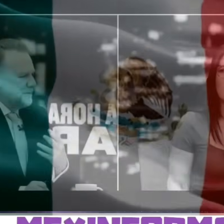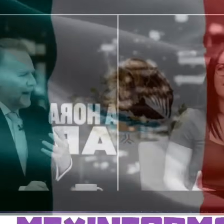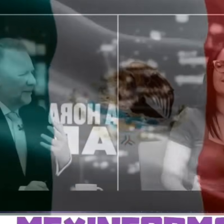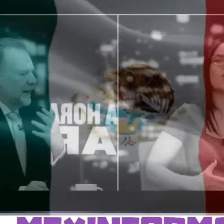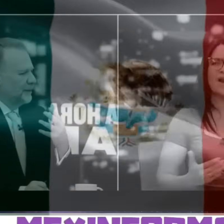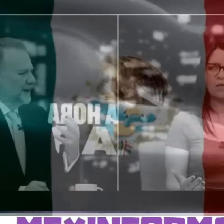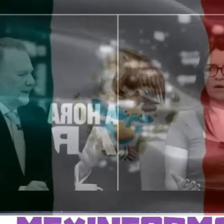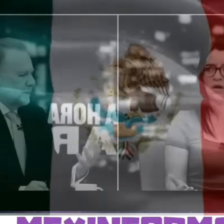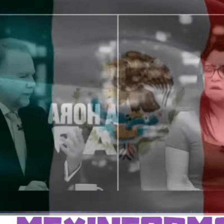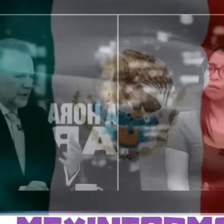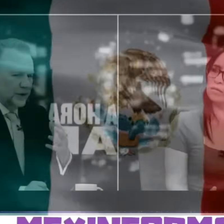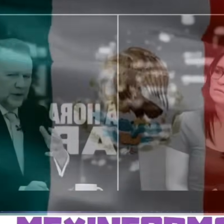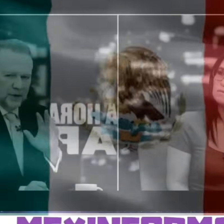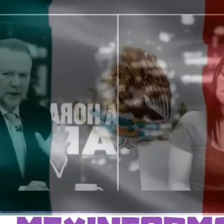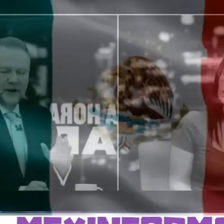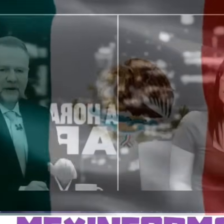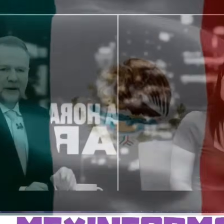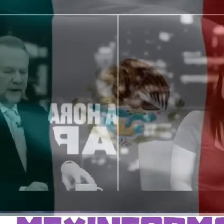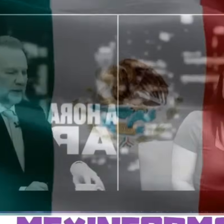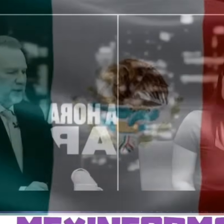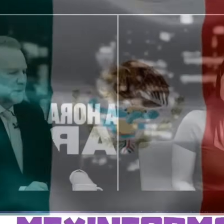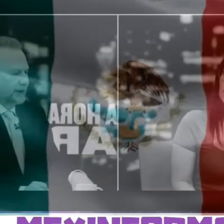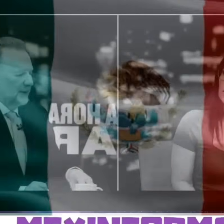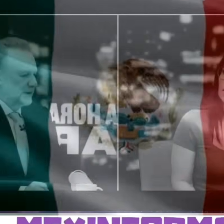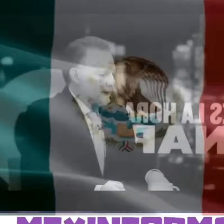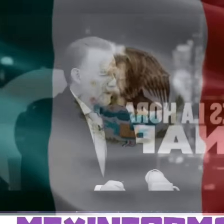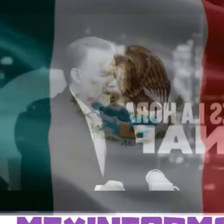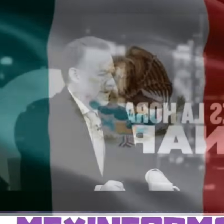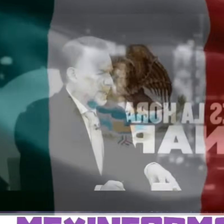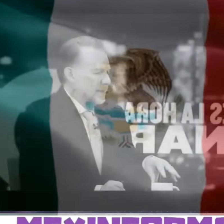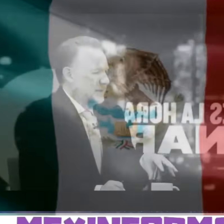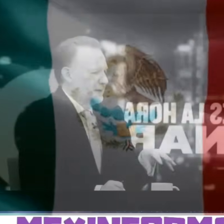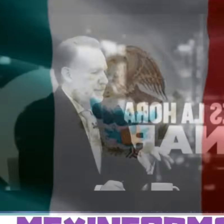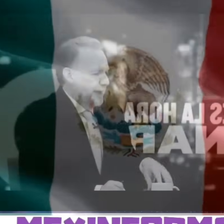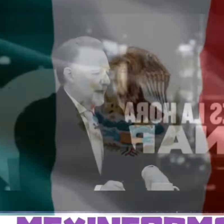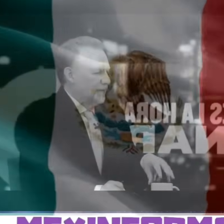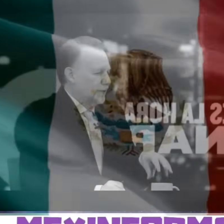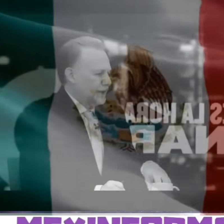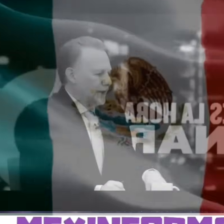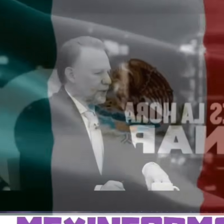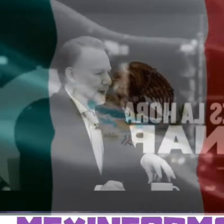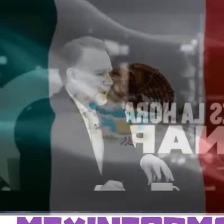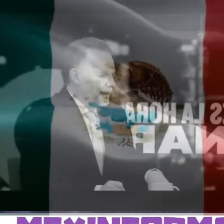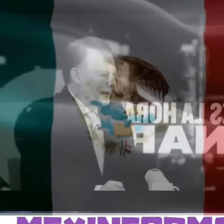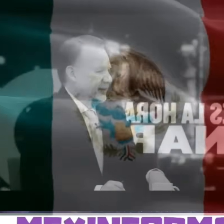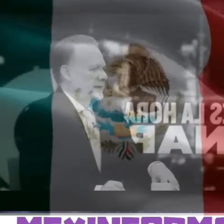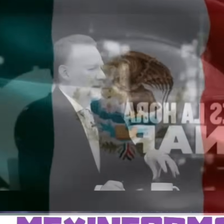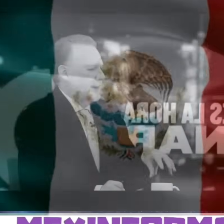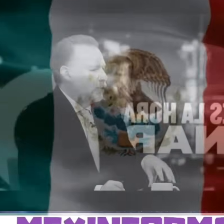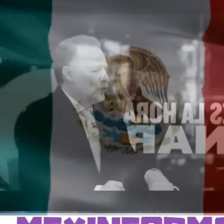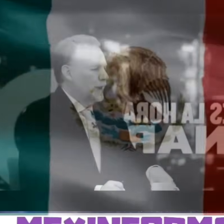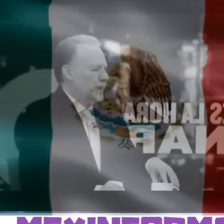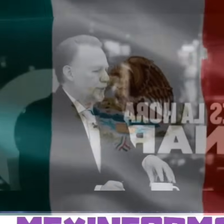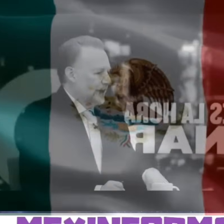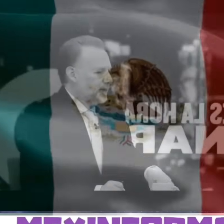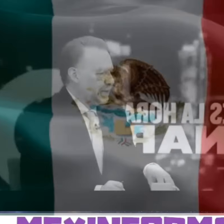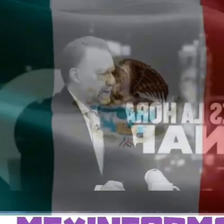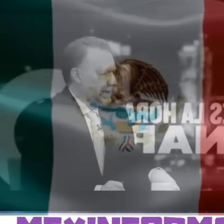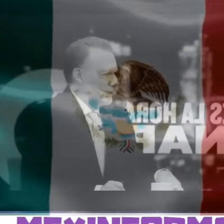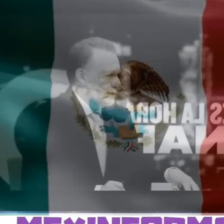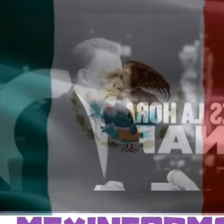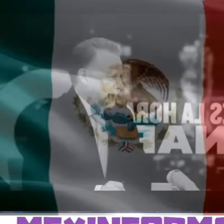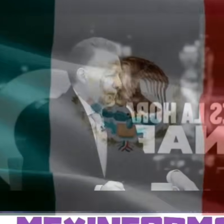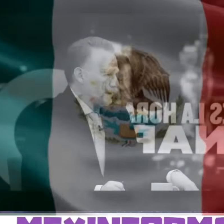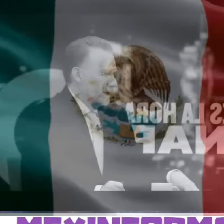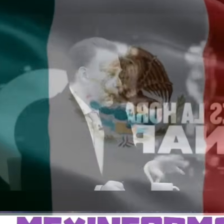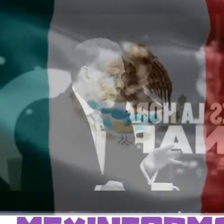mí me ha faltado, te lo digo y lo digo porque lo he dicho en esta mesa desde el primer día, me ha faltado el líder que una a México en esta